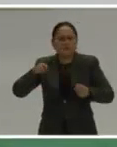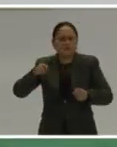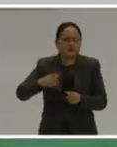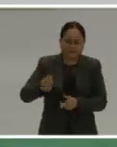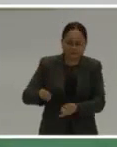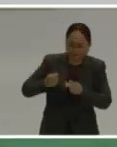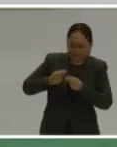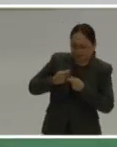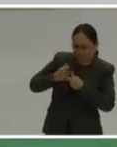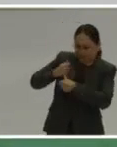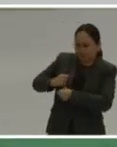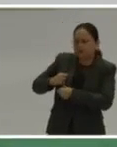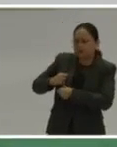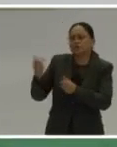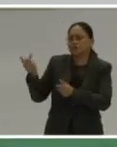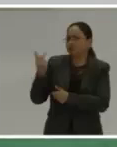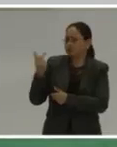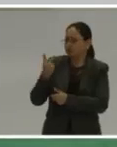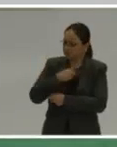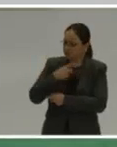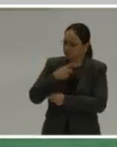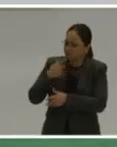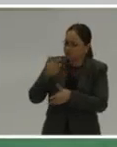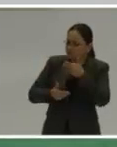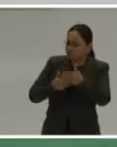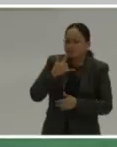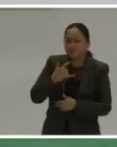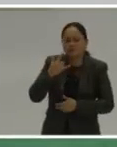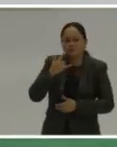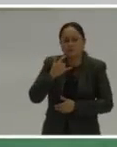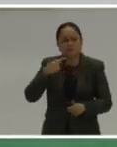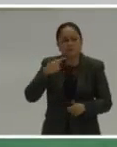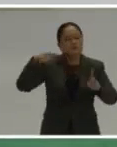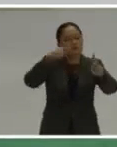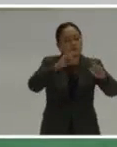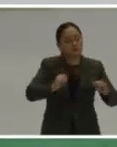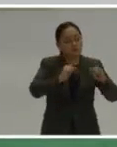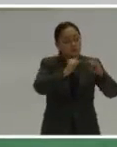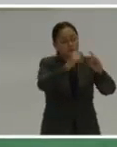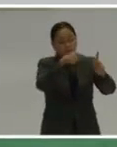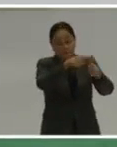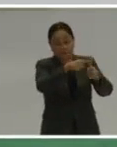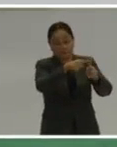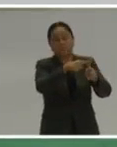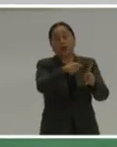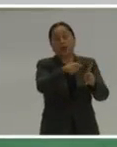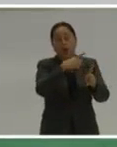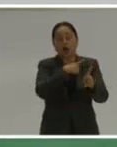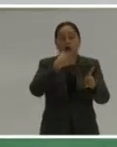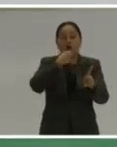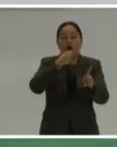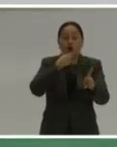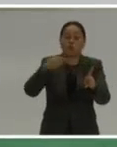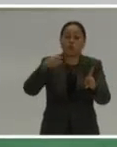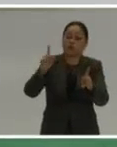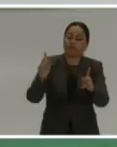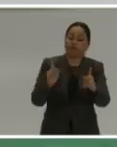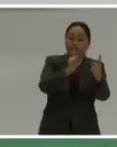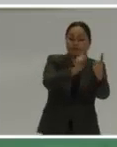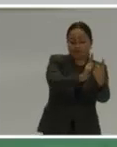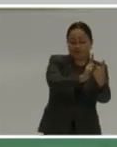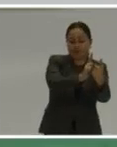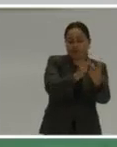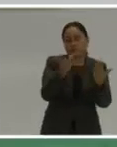autoridad, él es de los dos, pero la instancia pública es el hombre. Y la instancia, diremos, de lo que es el